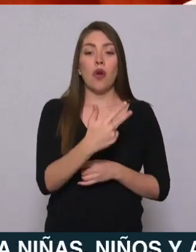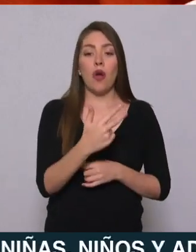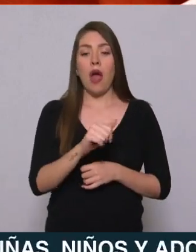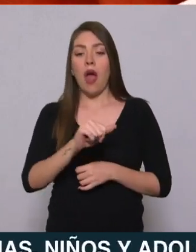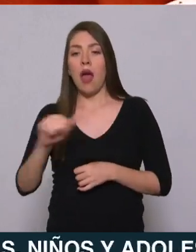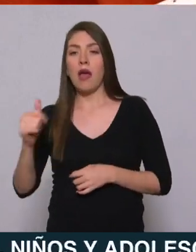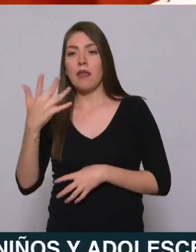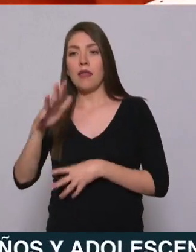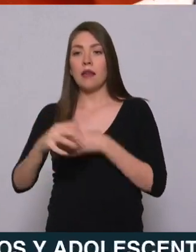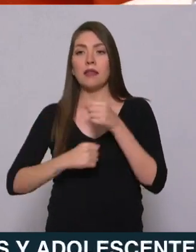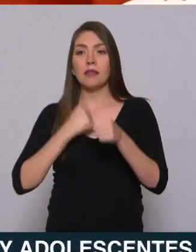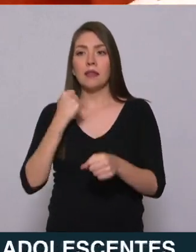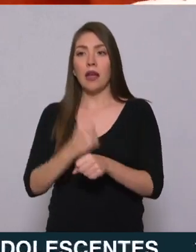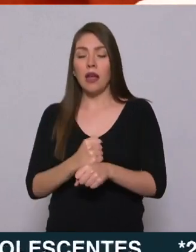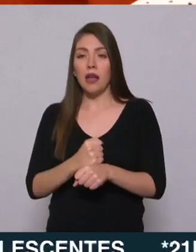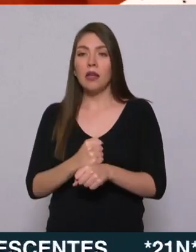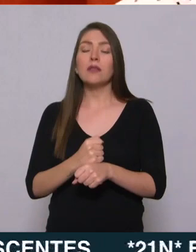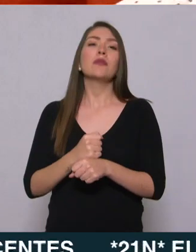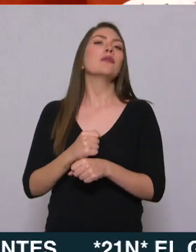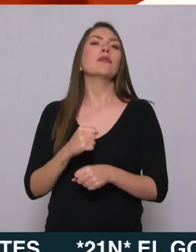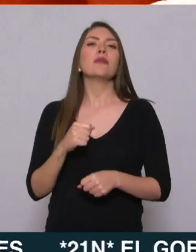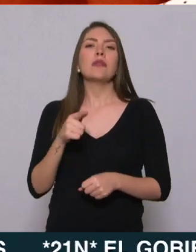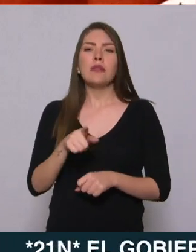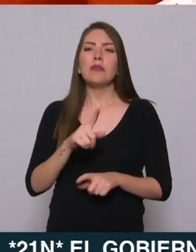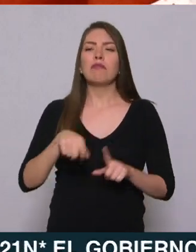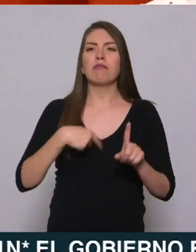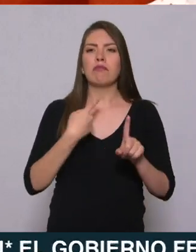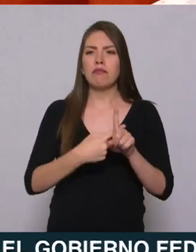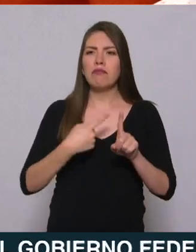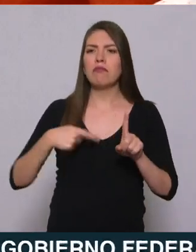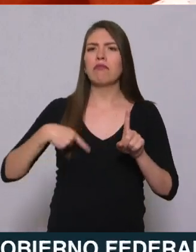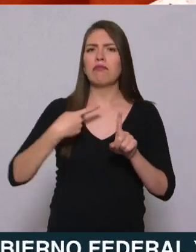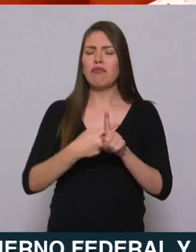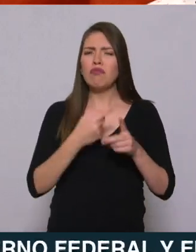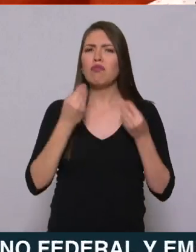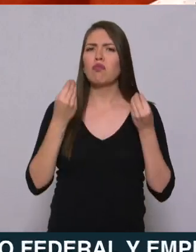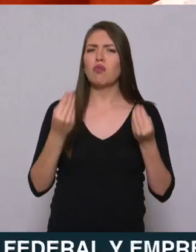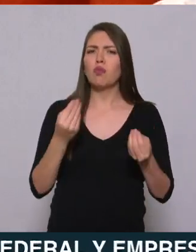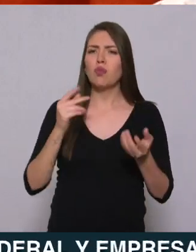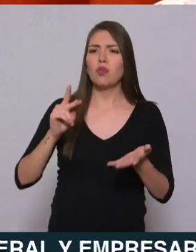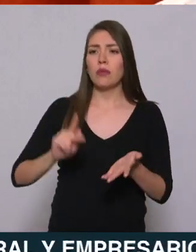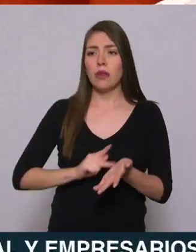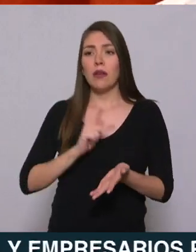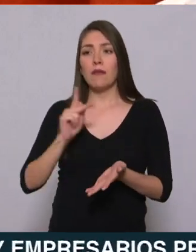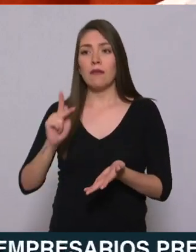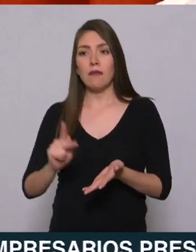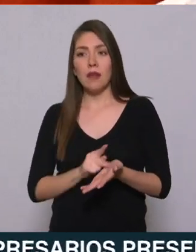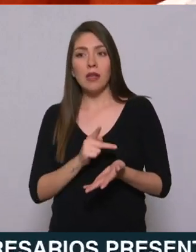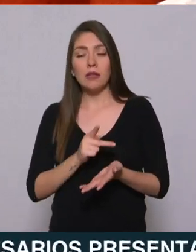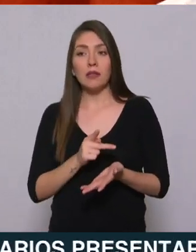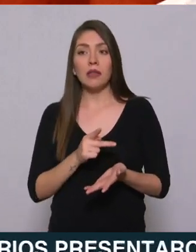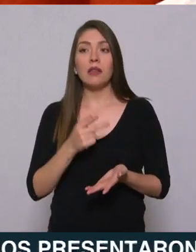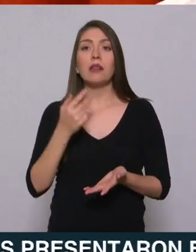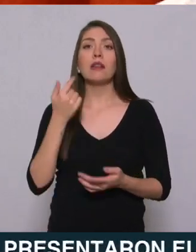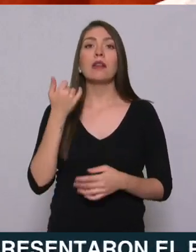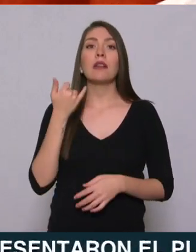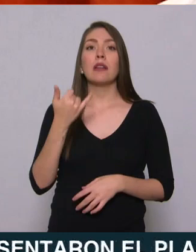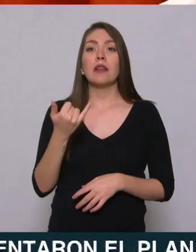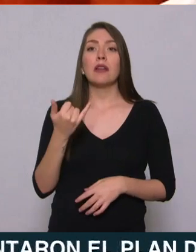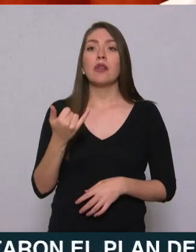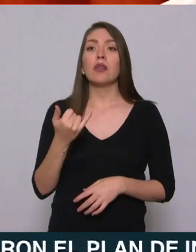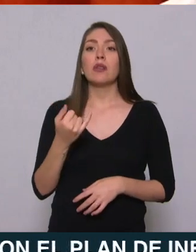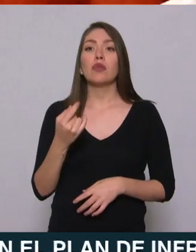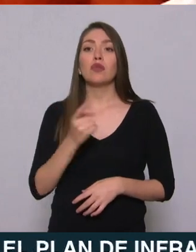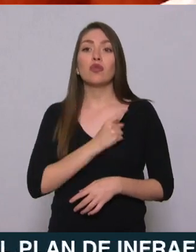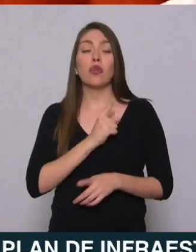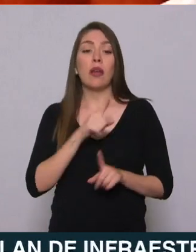años. Fueron abusos graduales, continuados, y no solamente abusó